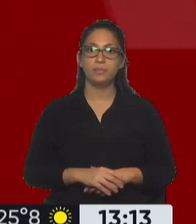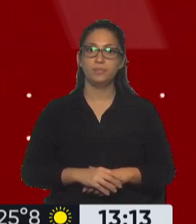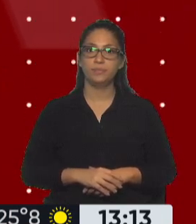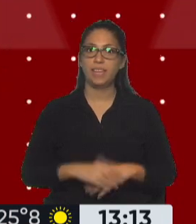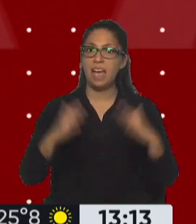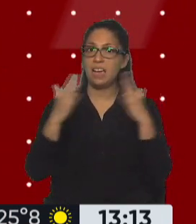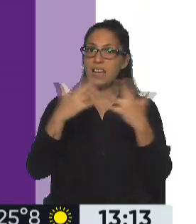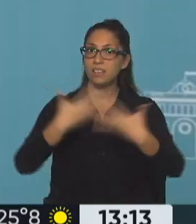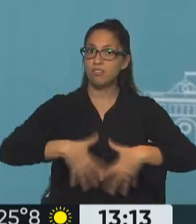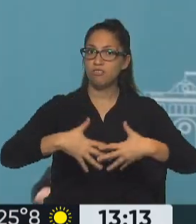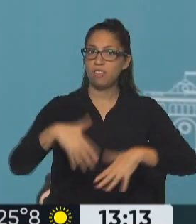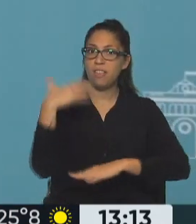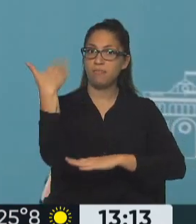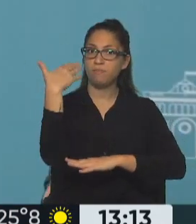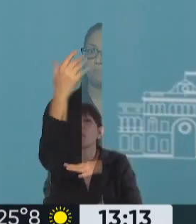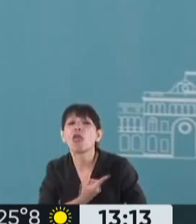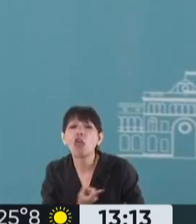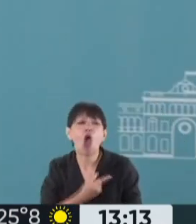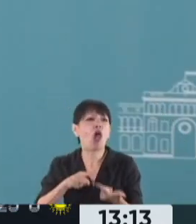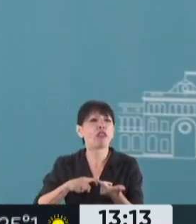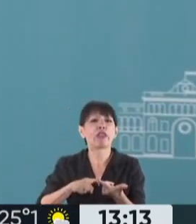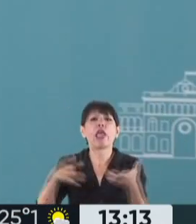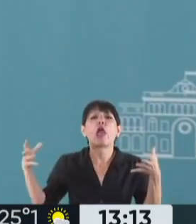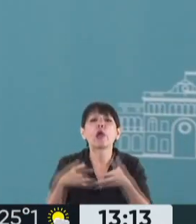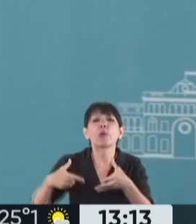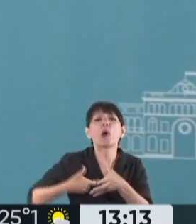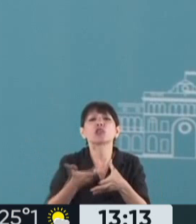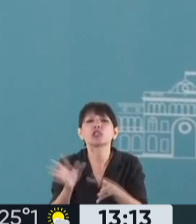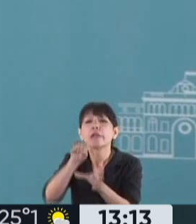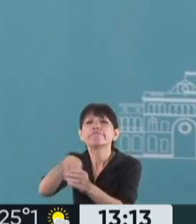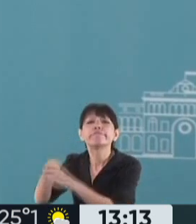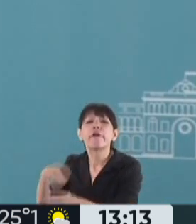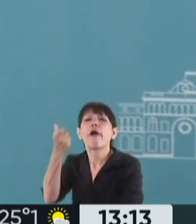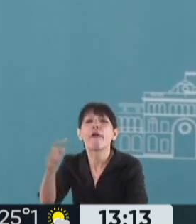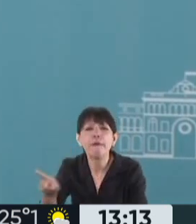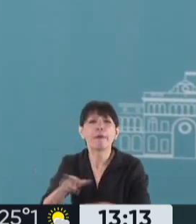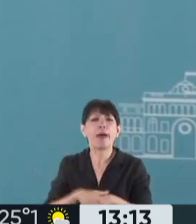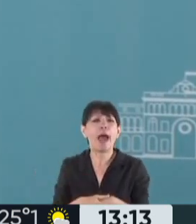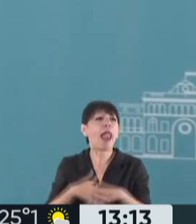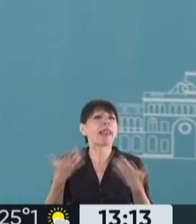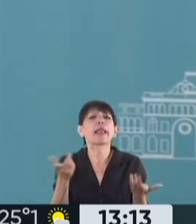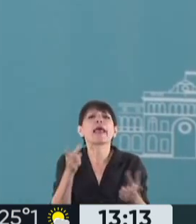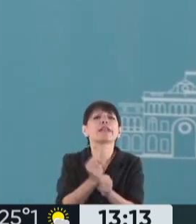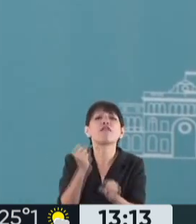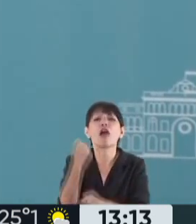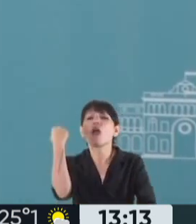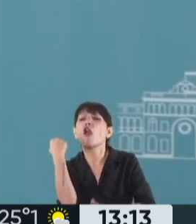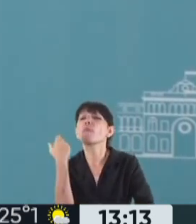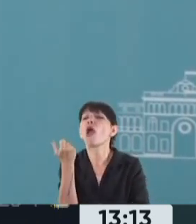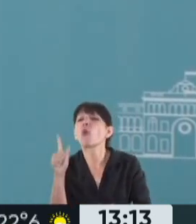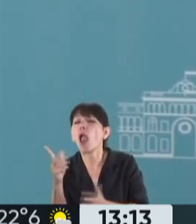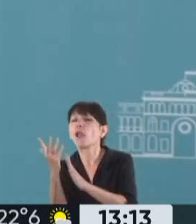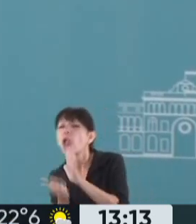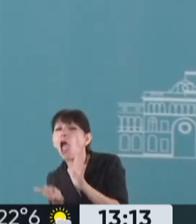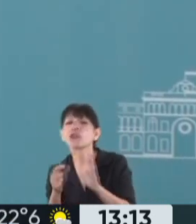En Casa Rosada, conferencia de prensa de la portavoz presidencial Gabriela Cerruti con medios a la economía villeros. formal o informal, con lo cual eso también